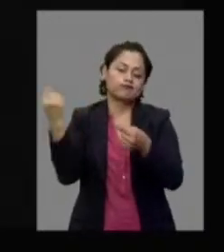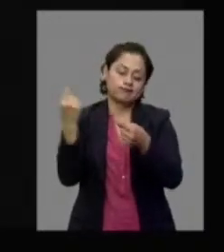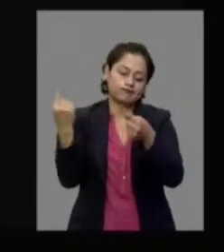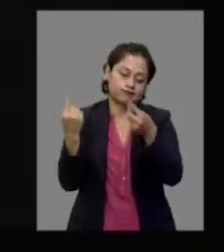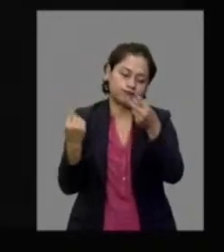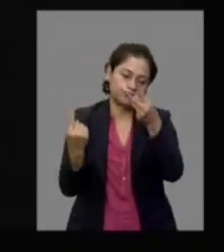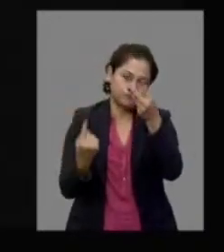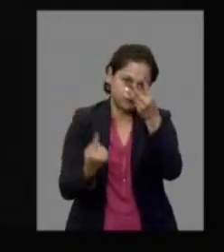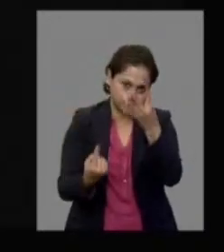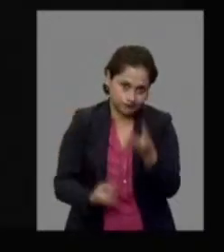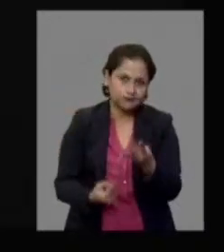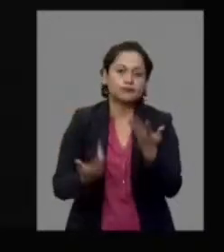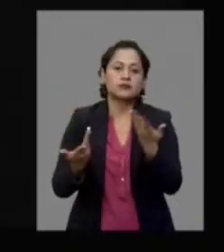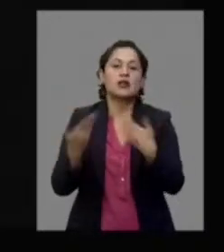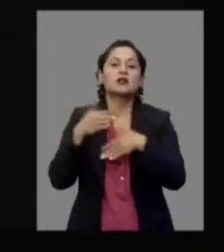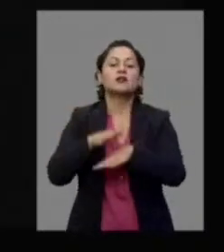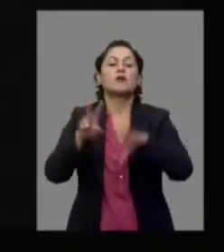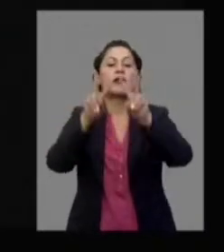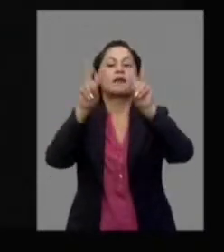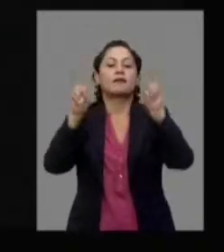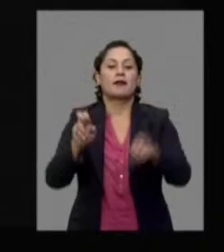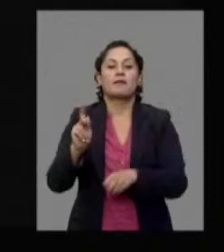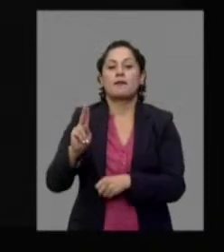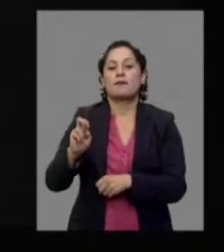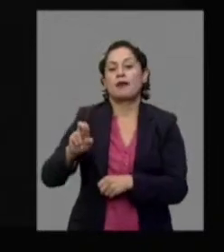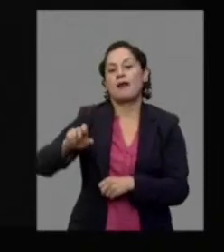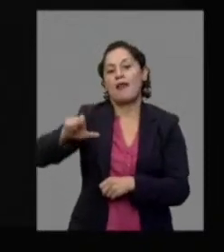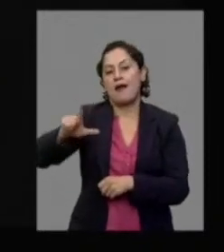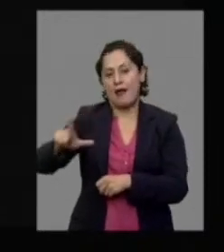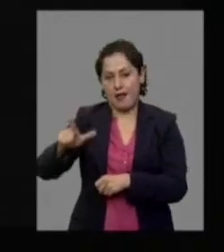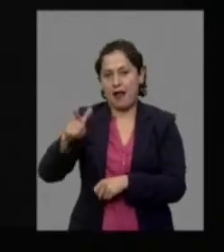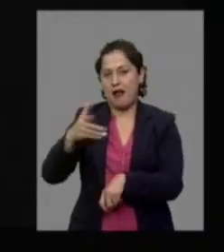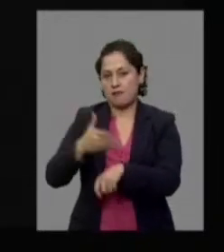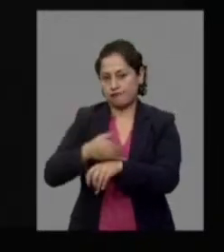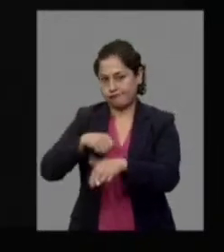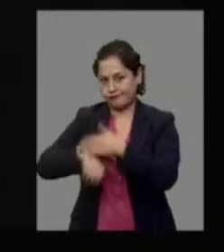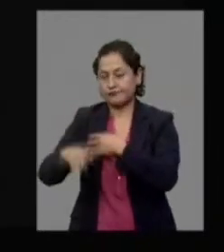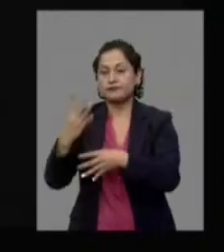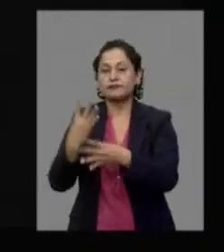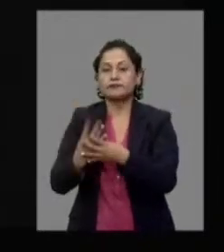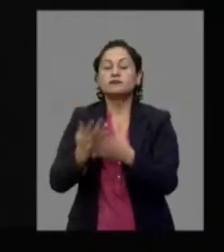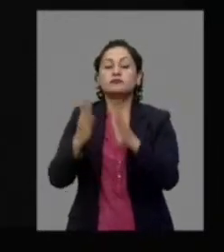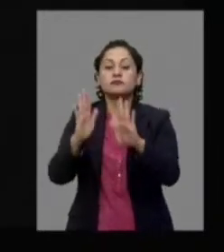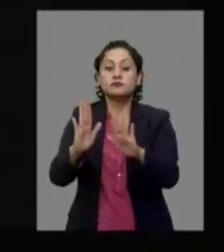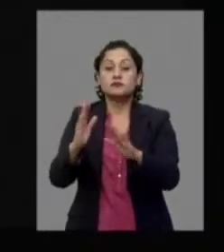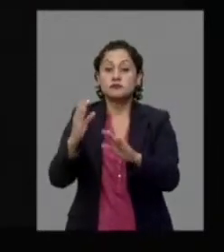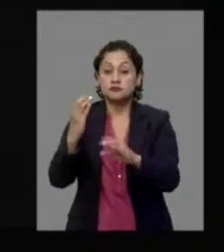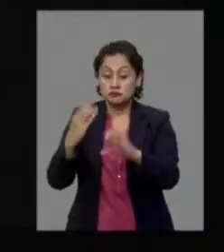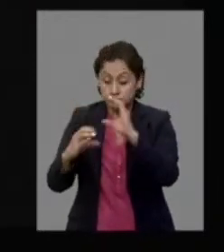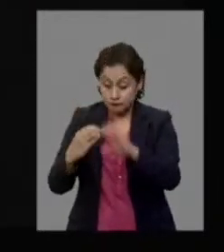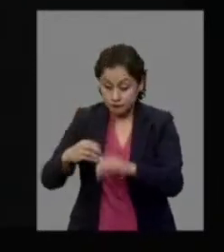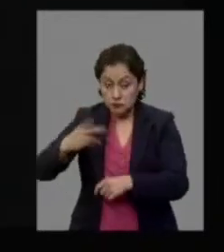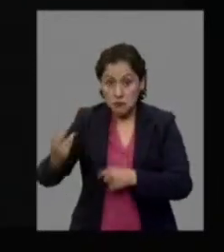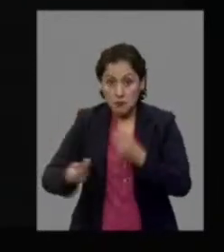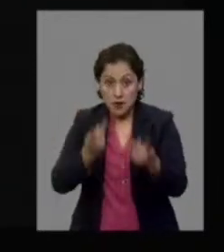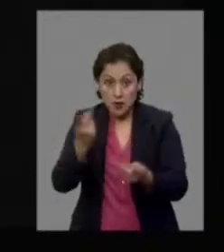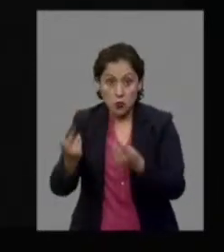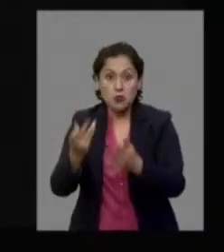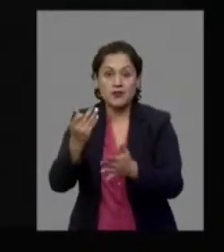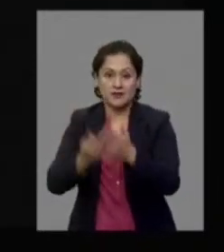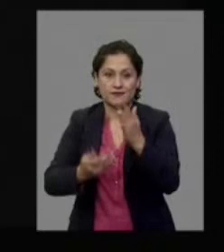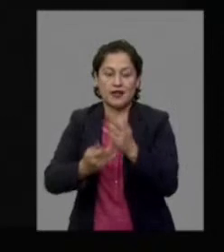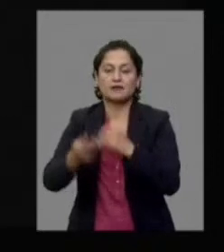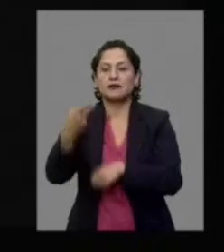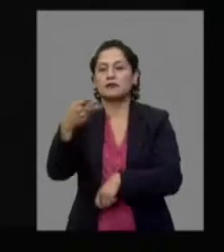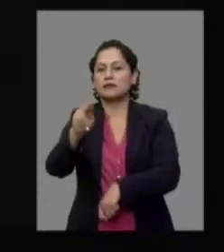en materia de justicia penal. Muchas gracias a ambos ministros. Tenemos algunas preguntas pendientes, pero como tenemos un